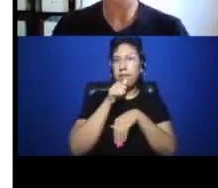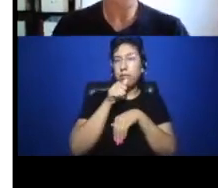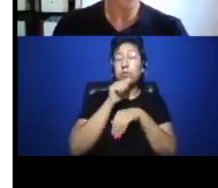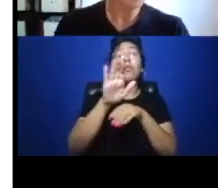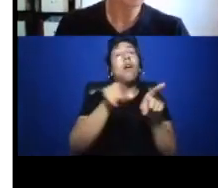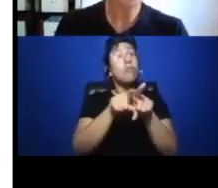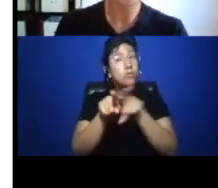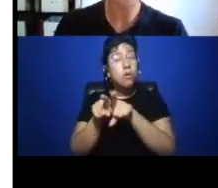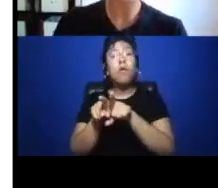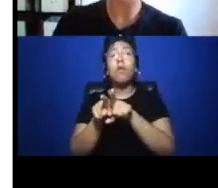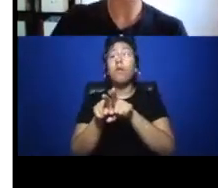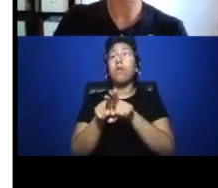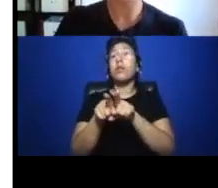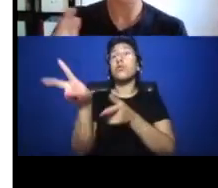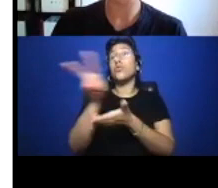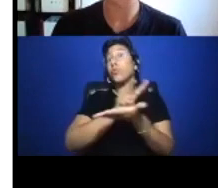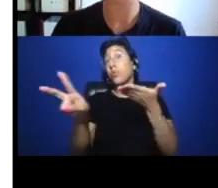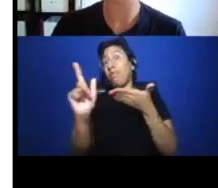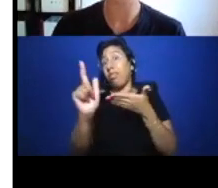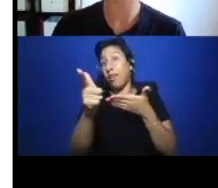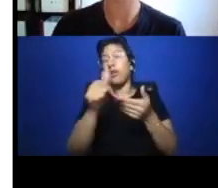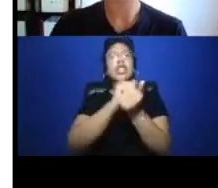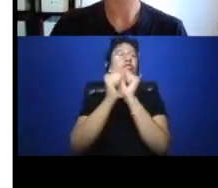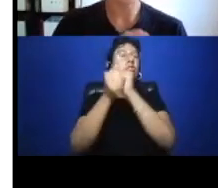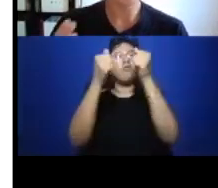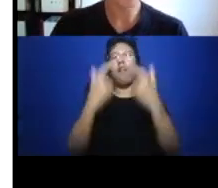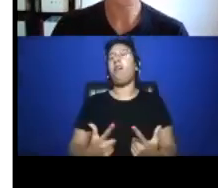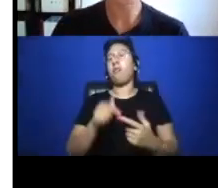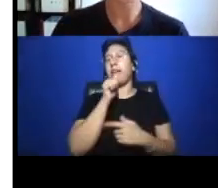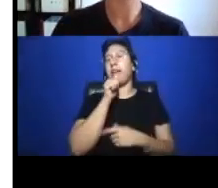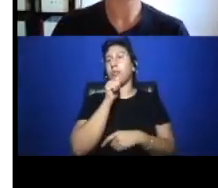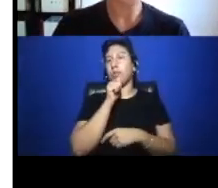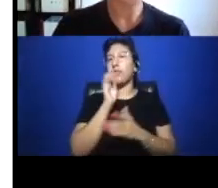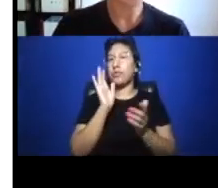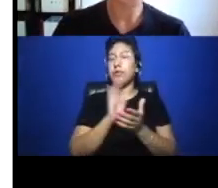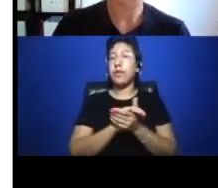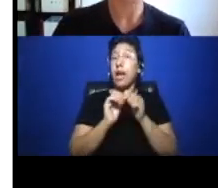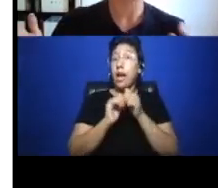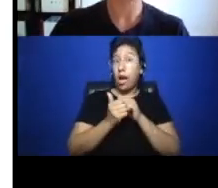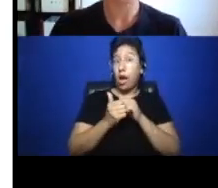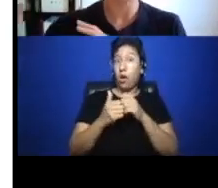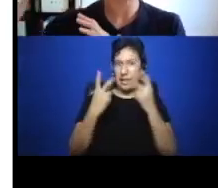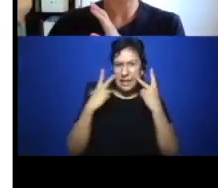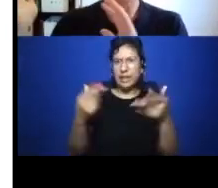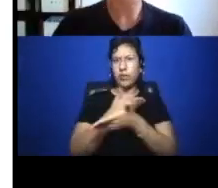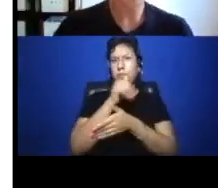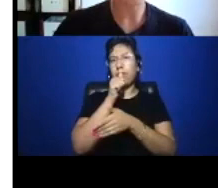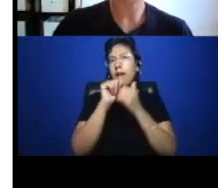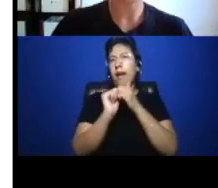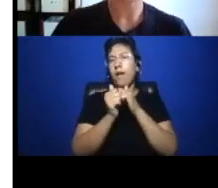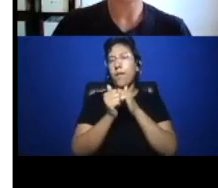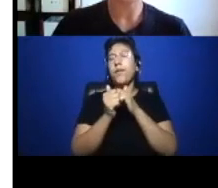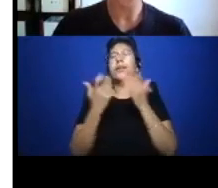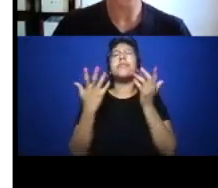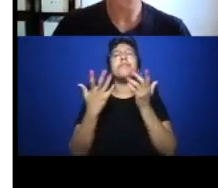contraseña, los contraseñas, pero en 2 semanas la voy a cambiar todas las contraseñas de manera como puedas tener acceso a la nueva